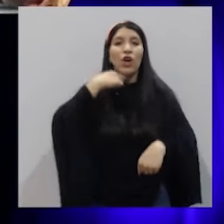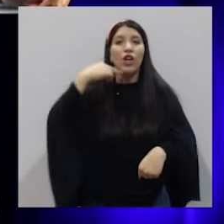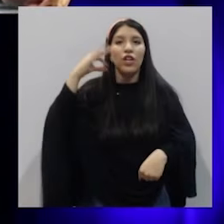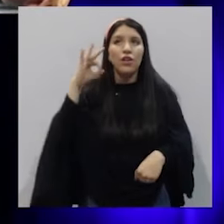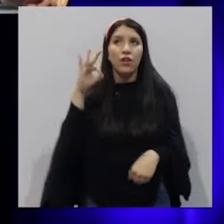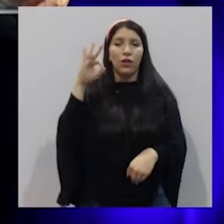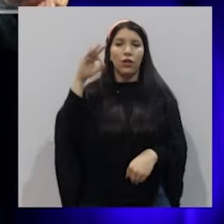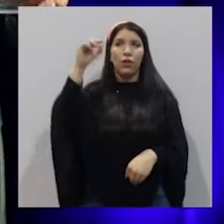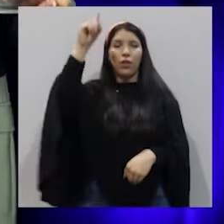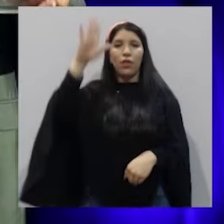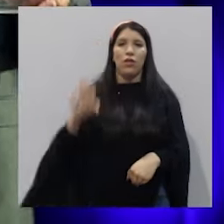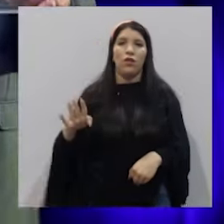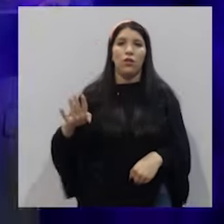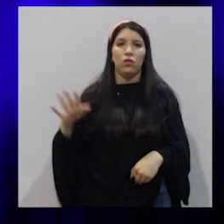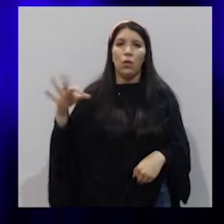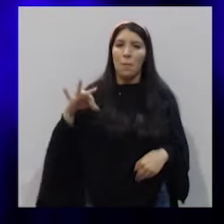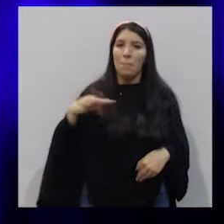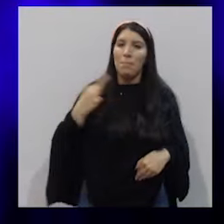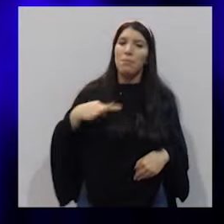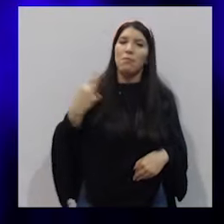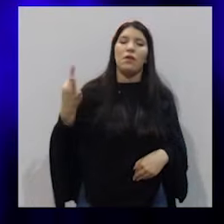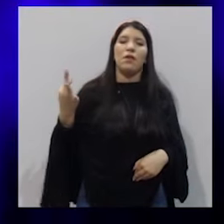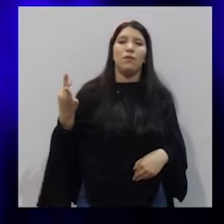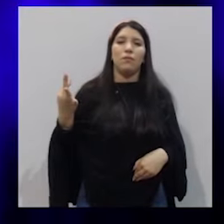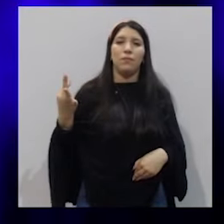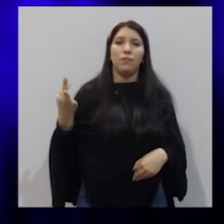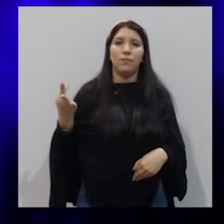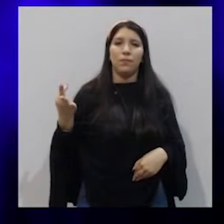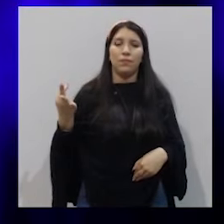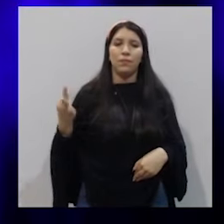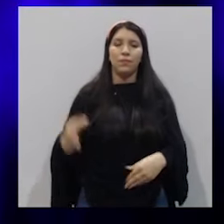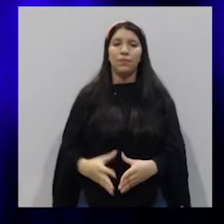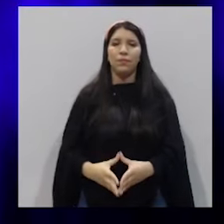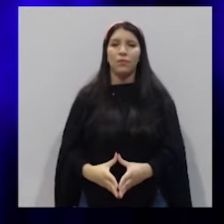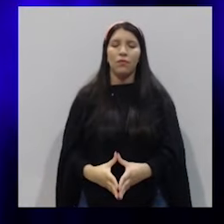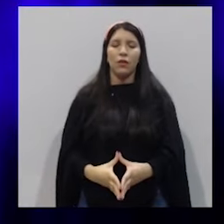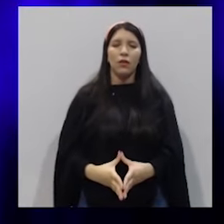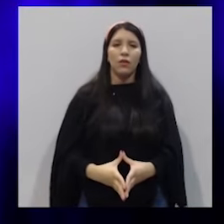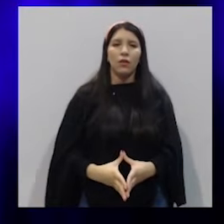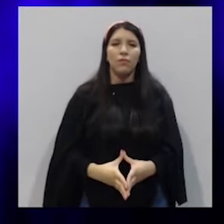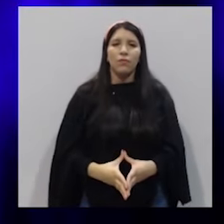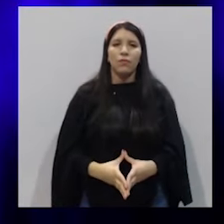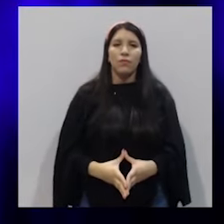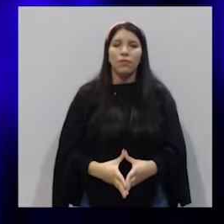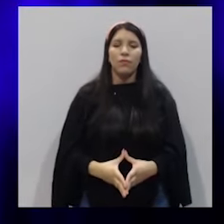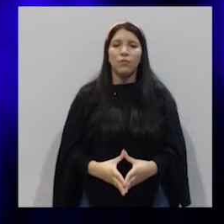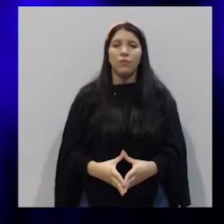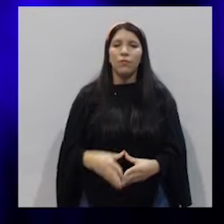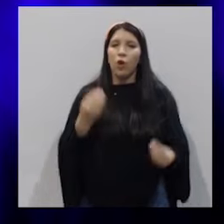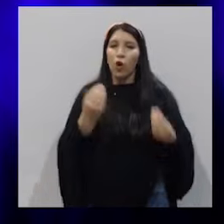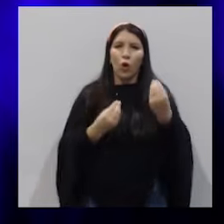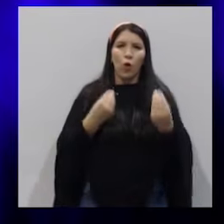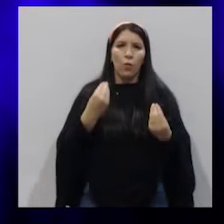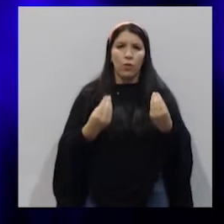dios por eso es el peligro interno debemos estar atentos vigilantes estar alertas